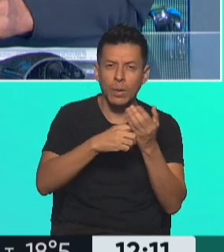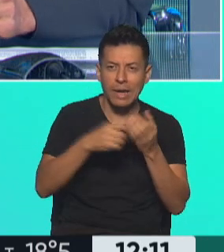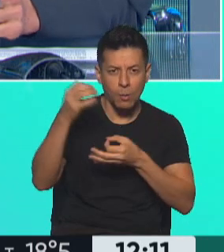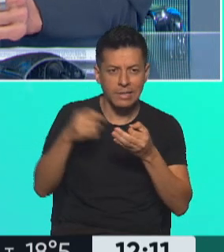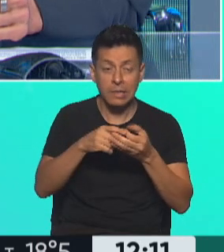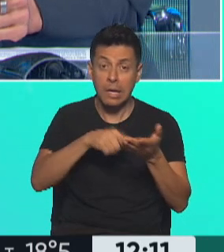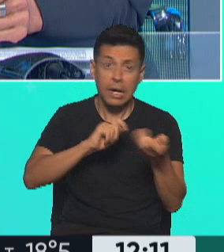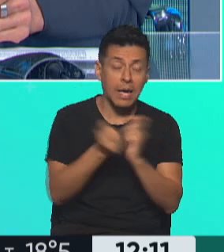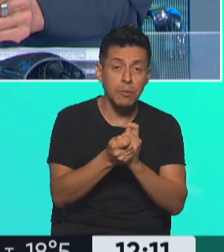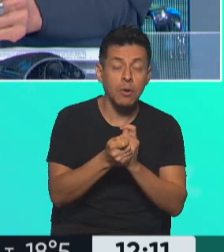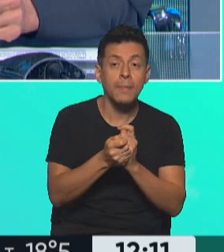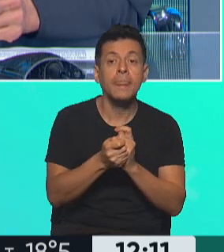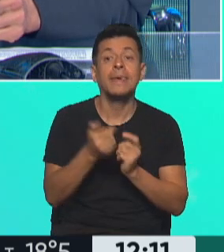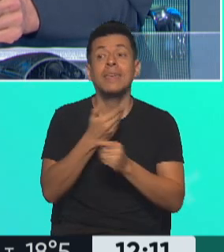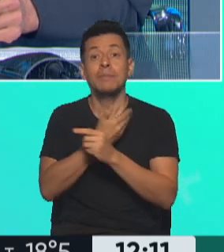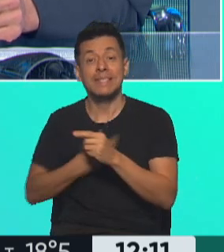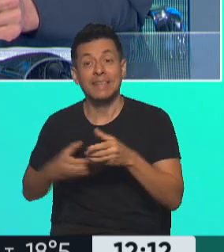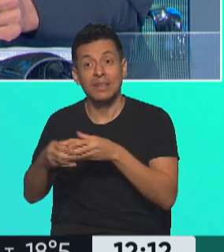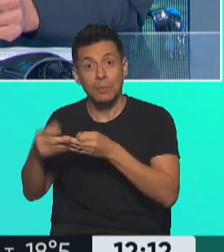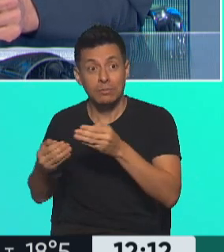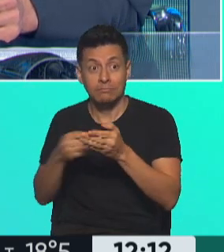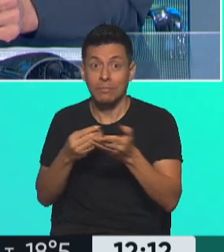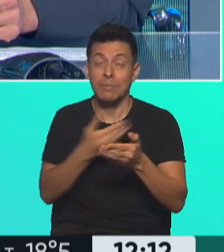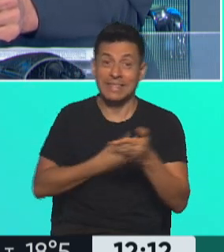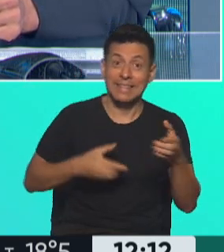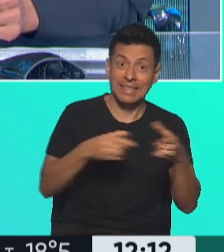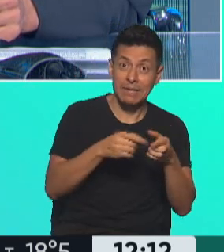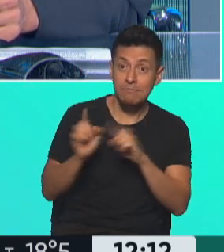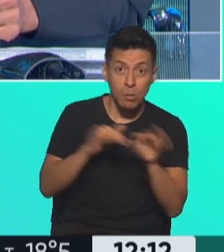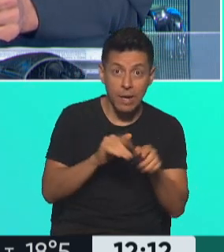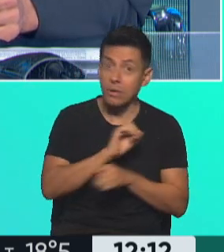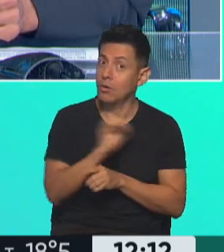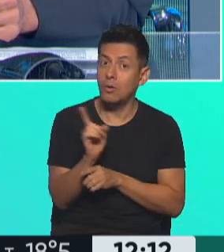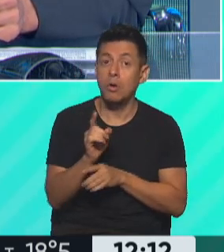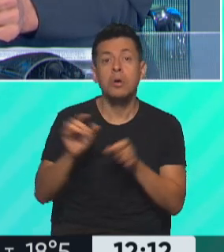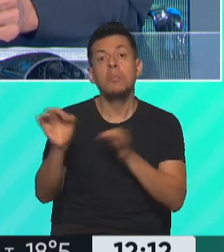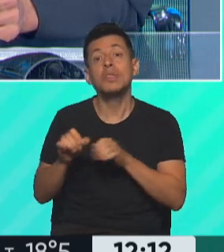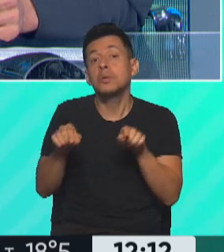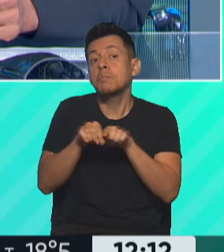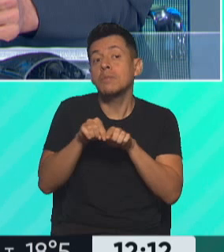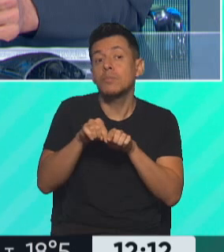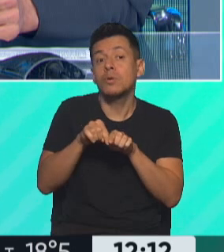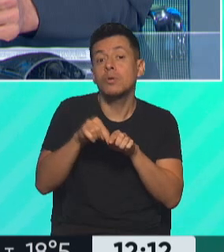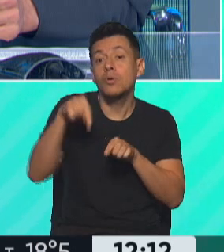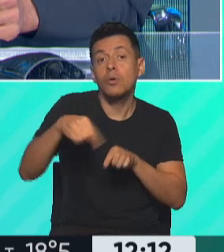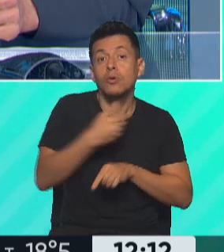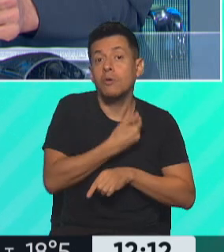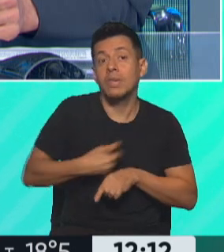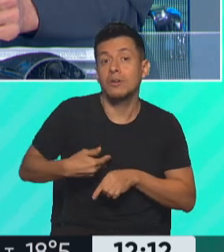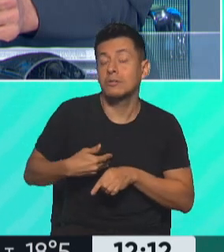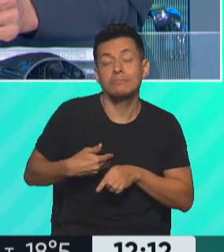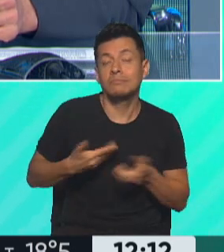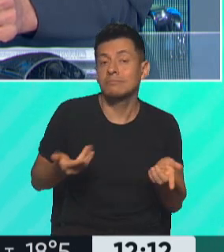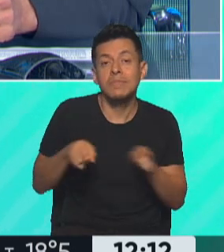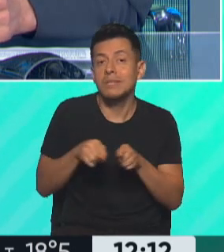la Corte no era el presidente del Consejo de la Magistratura, que es un proyecto muy pero muy parecido al que desde el gobierno impulsamos y